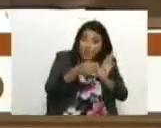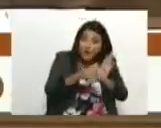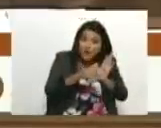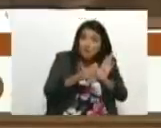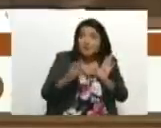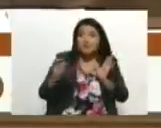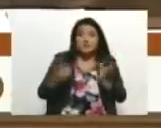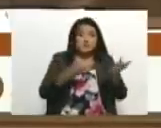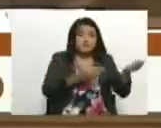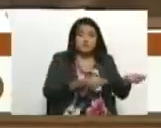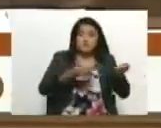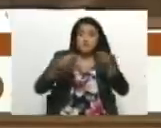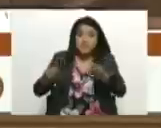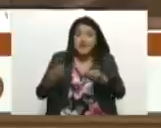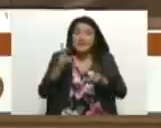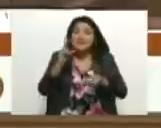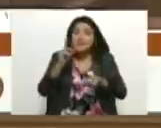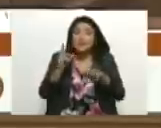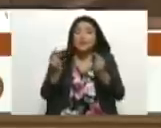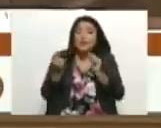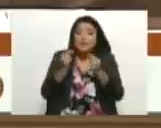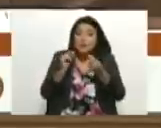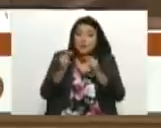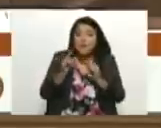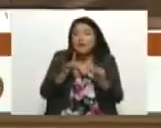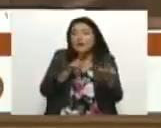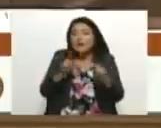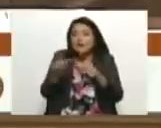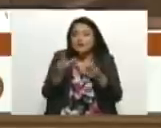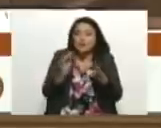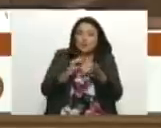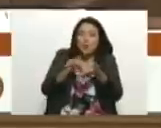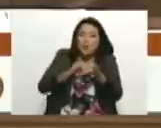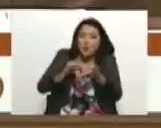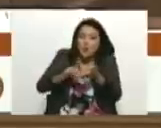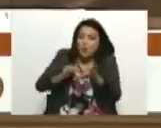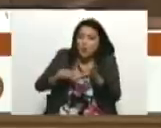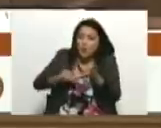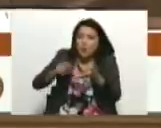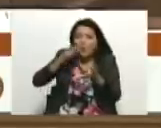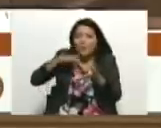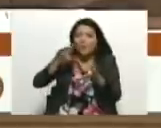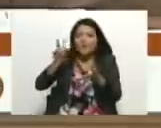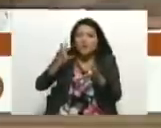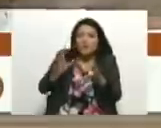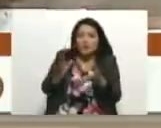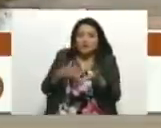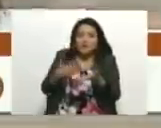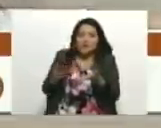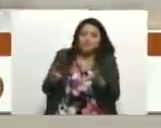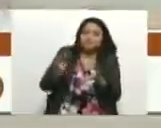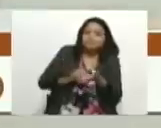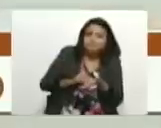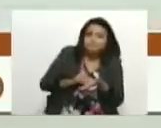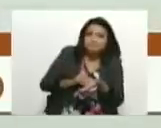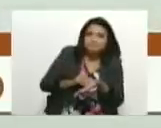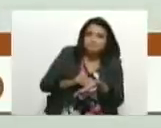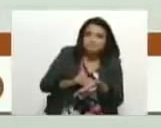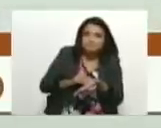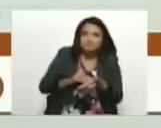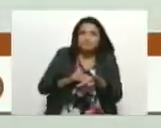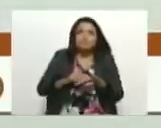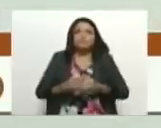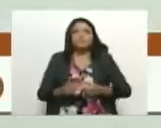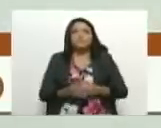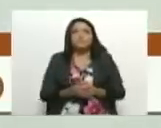discusión ya tenga los aportes que el pueblo de Venezuela quiera hacerle. Y como